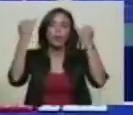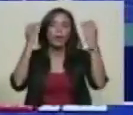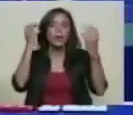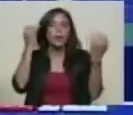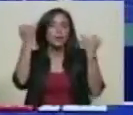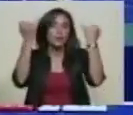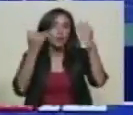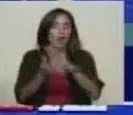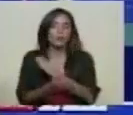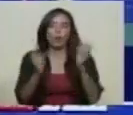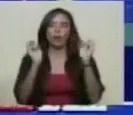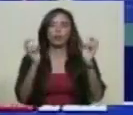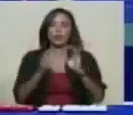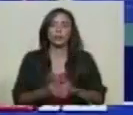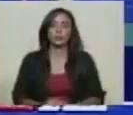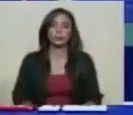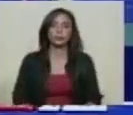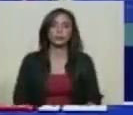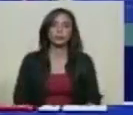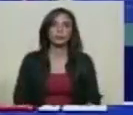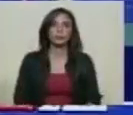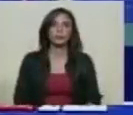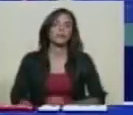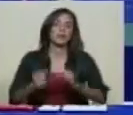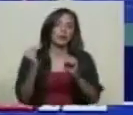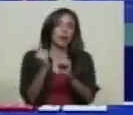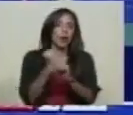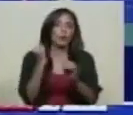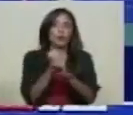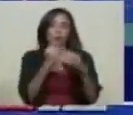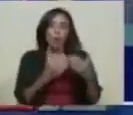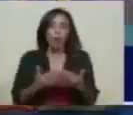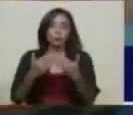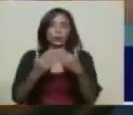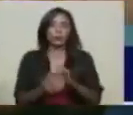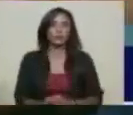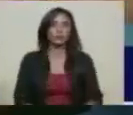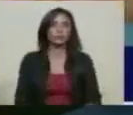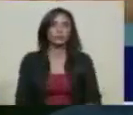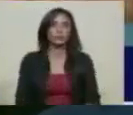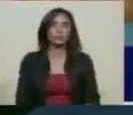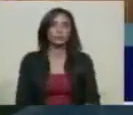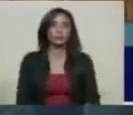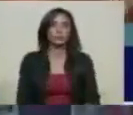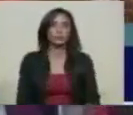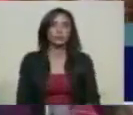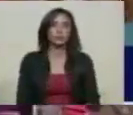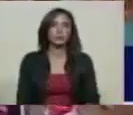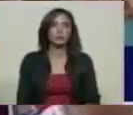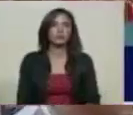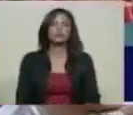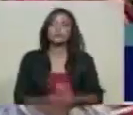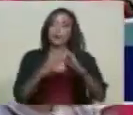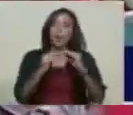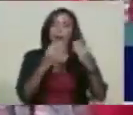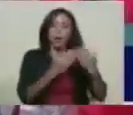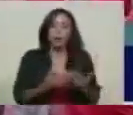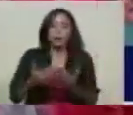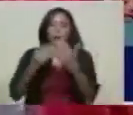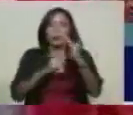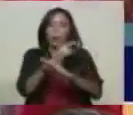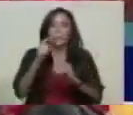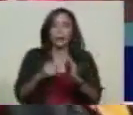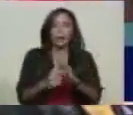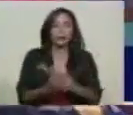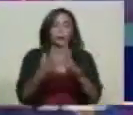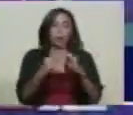temas. Debe dedicarse al estudio de grandes temas. Debe dedicarse ese consejo político al estudio de los planes